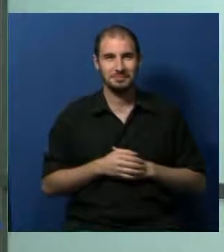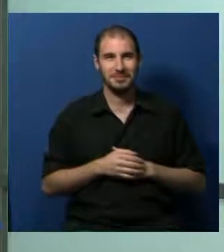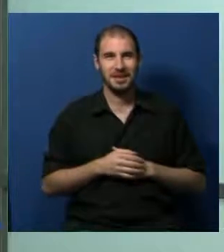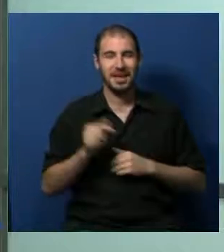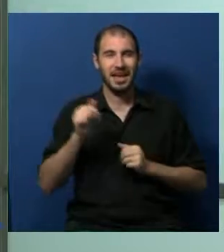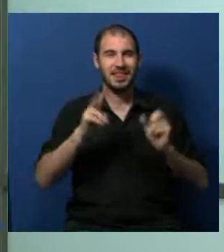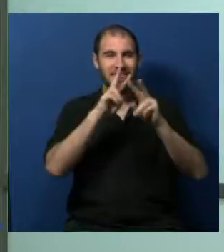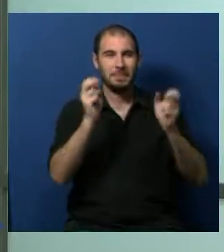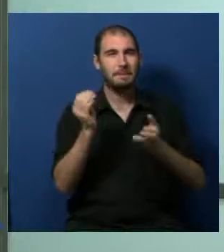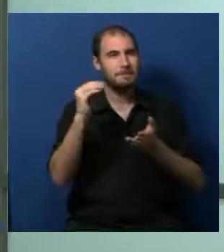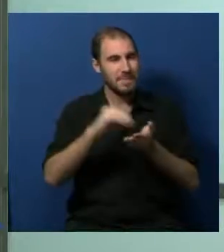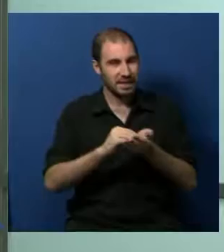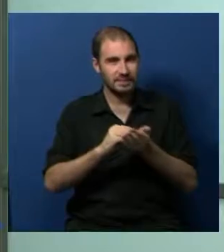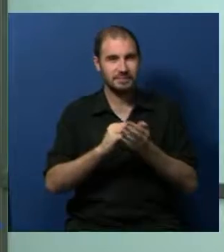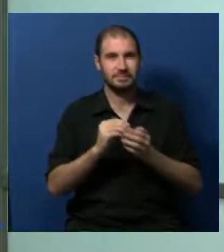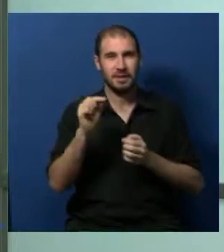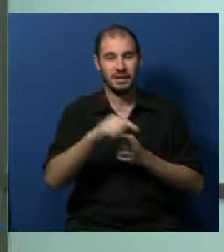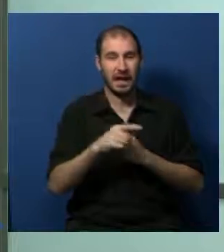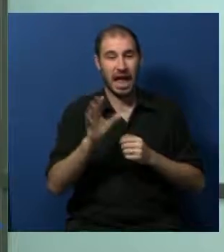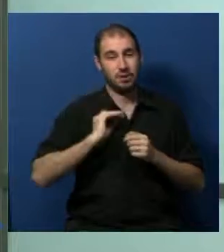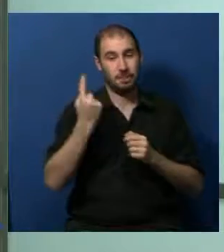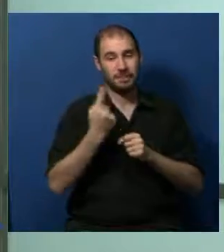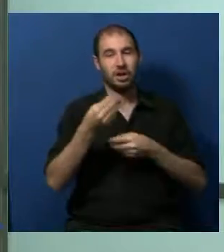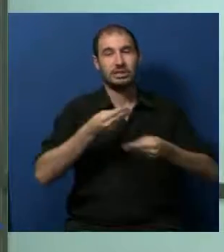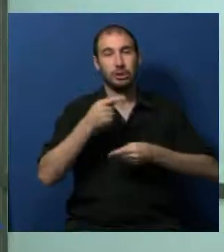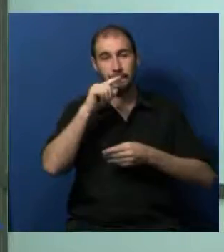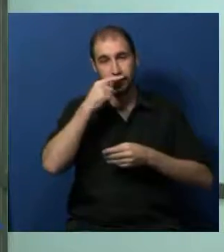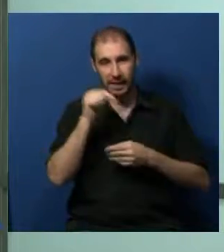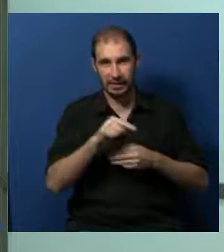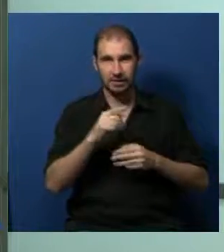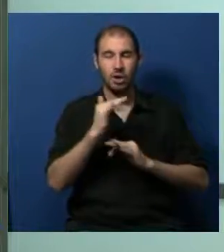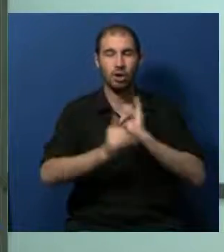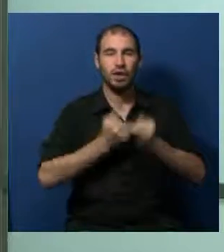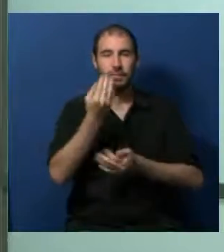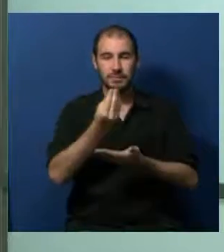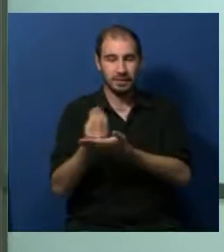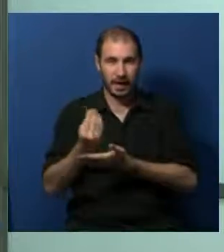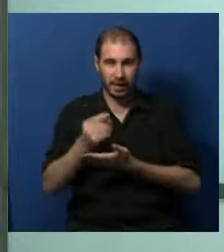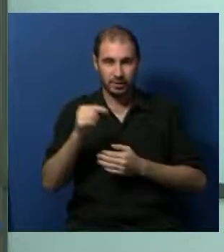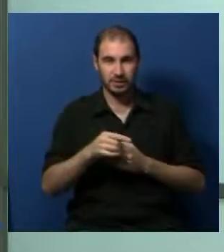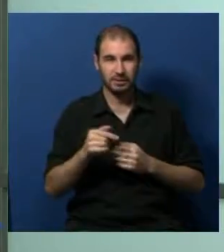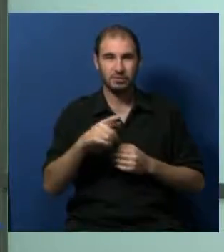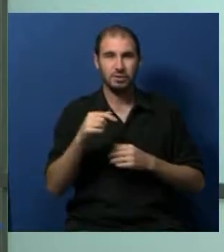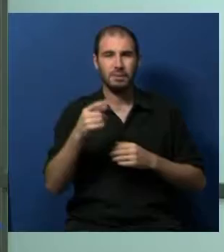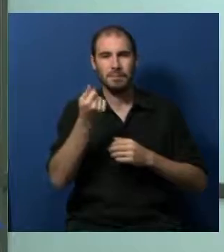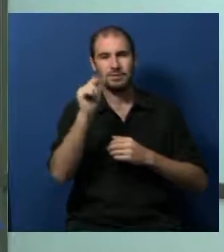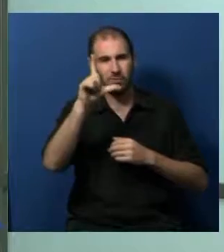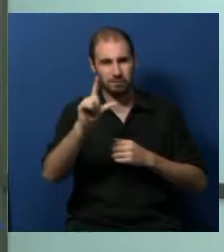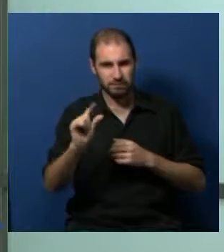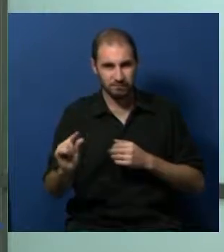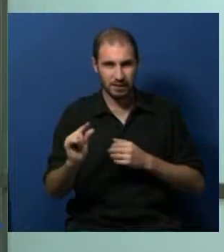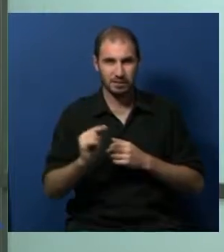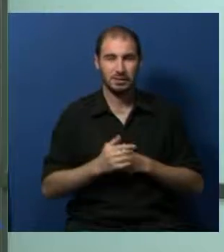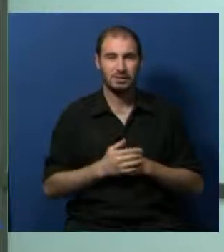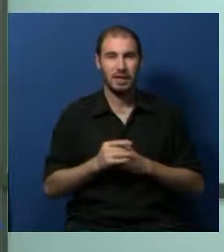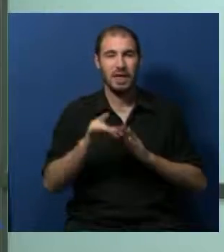Profundizando un poco sobre el primer año de la gestión de Mauricio Macri, manifestando a los funcionarios de que estaba en baja la inflación, incluso